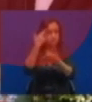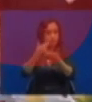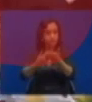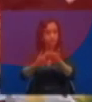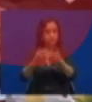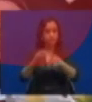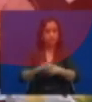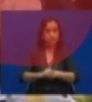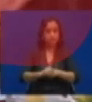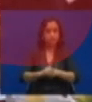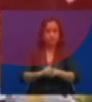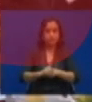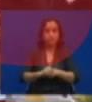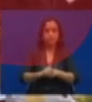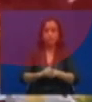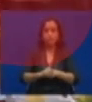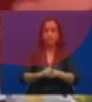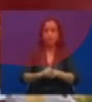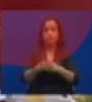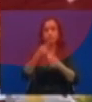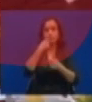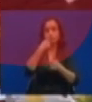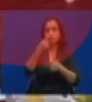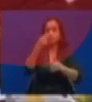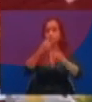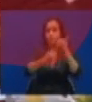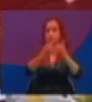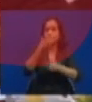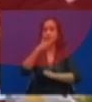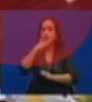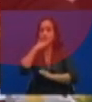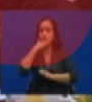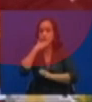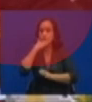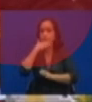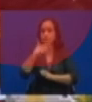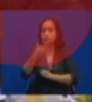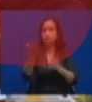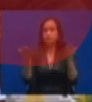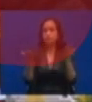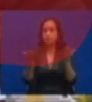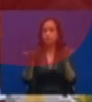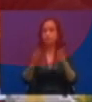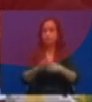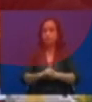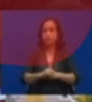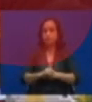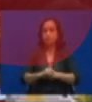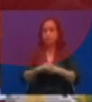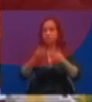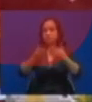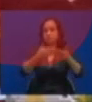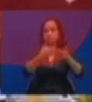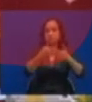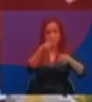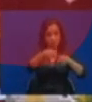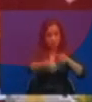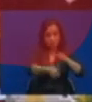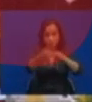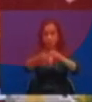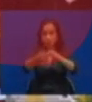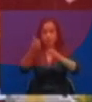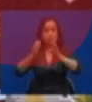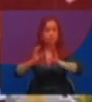ya no digamos cuando viene la crisis entonces van para la calle los trabajadores